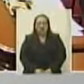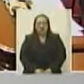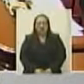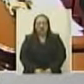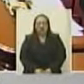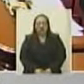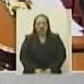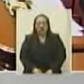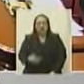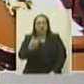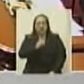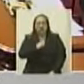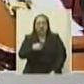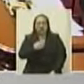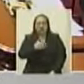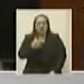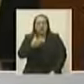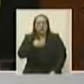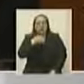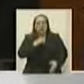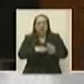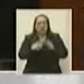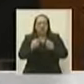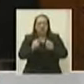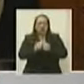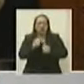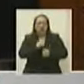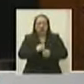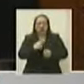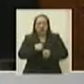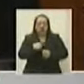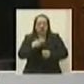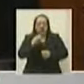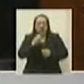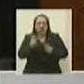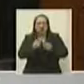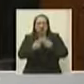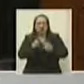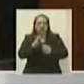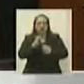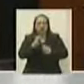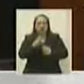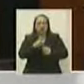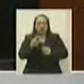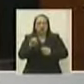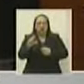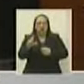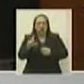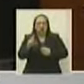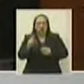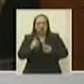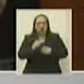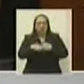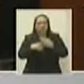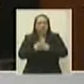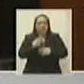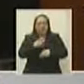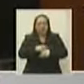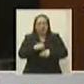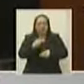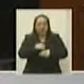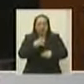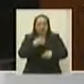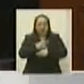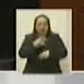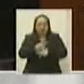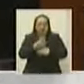Gracias, señor presidente. Y a mí me preocupa muchísimo la actitud y la conducta del congresista Becerril. En todo momento, señor presidente,